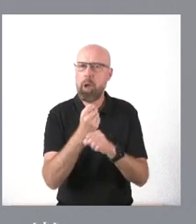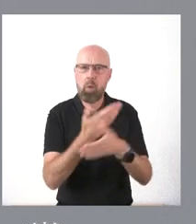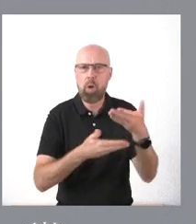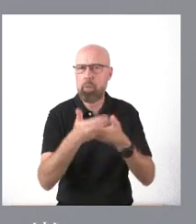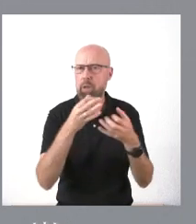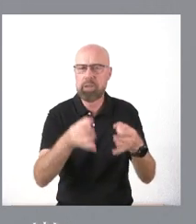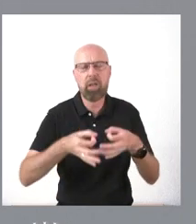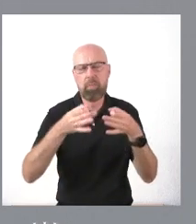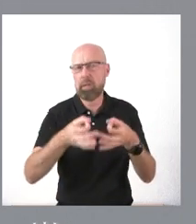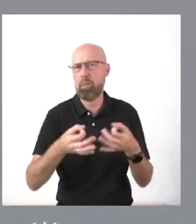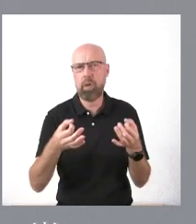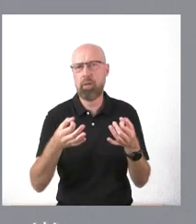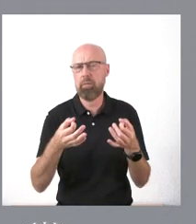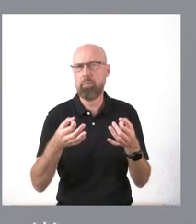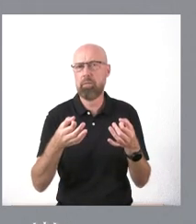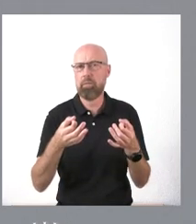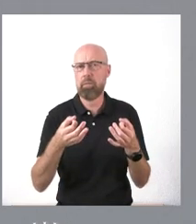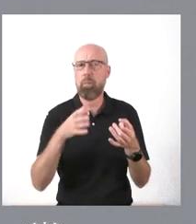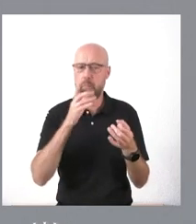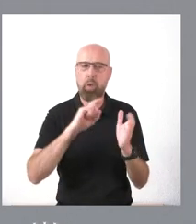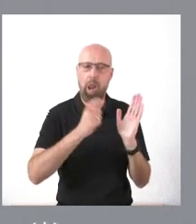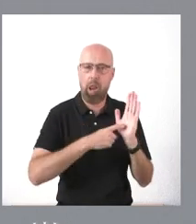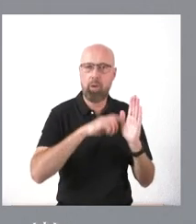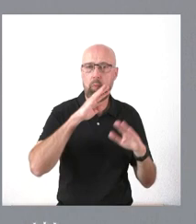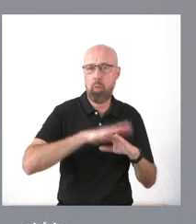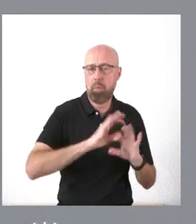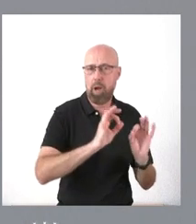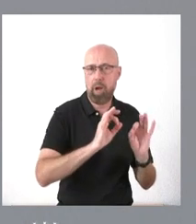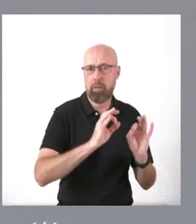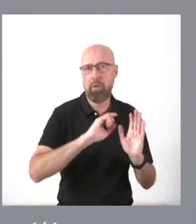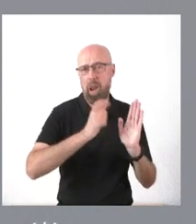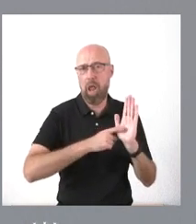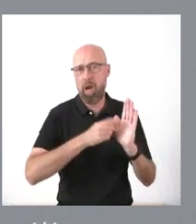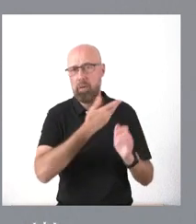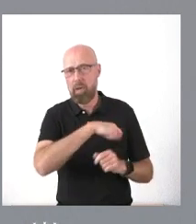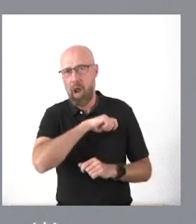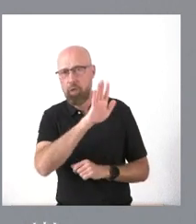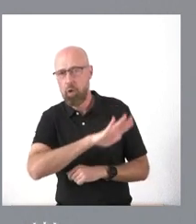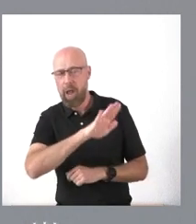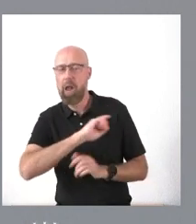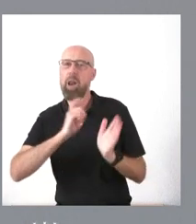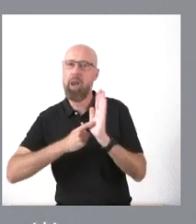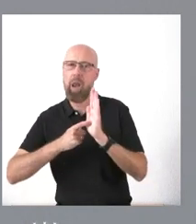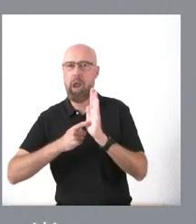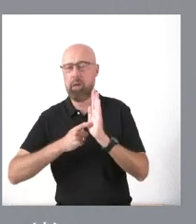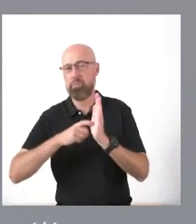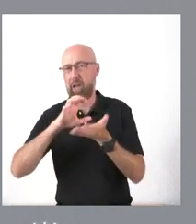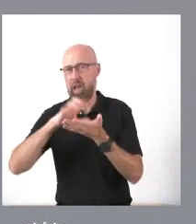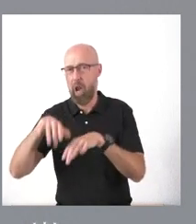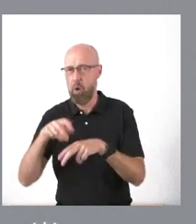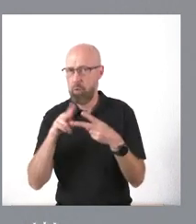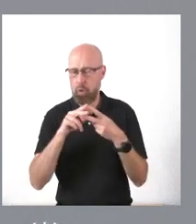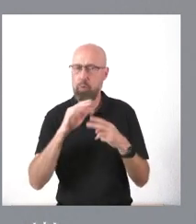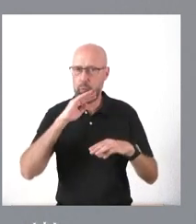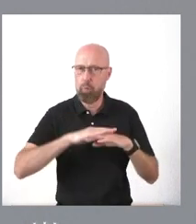en cumplimiento a la vez de la ley tanto nacional como autonómica cumplir la ley como estamos